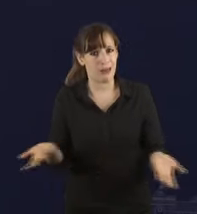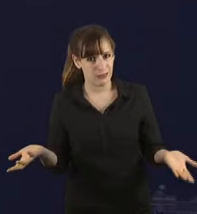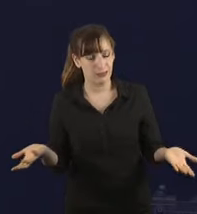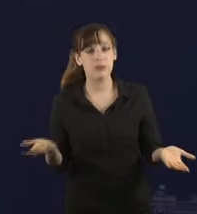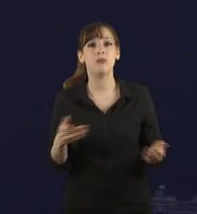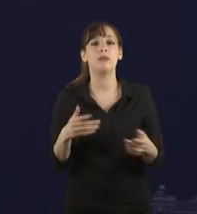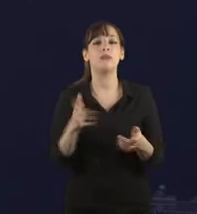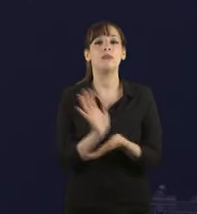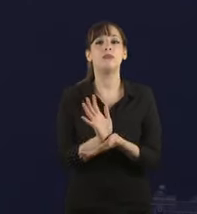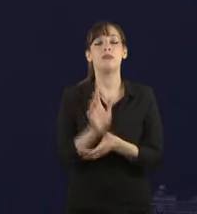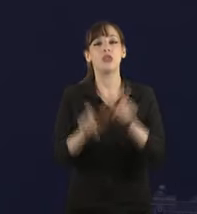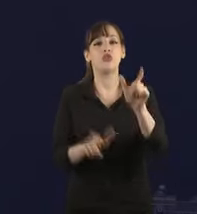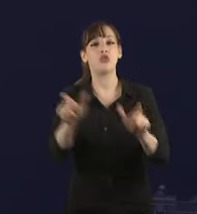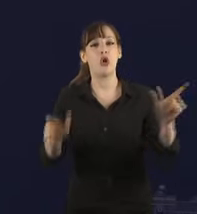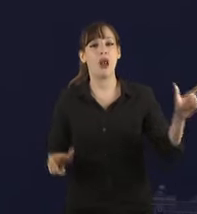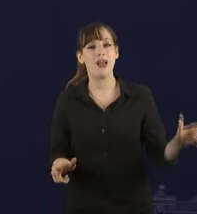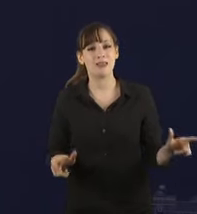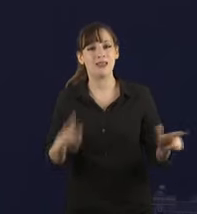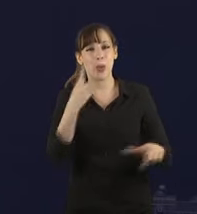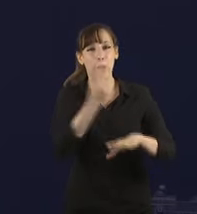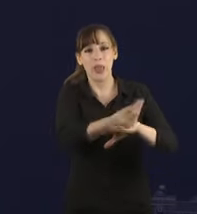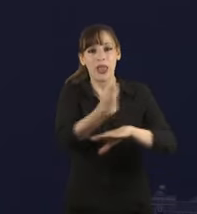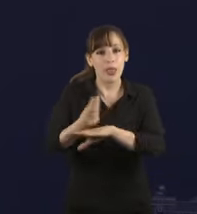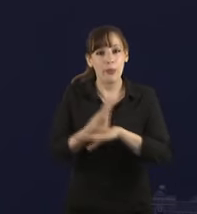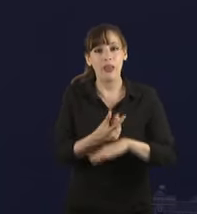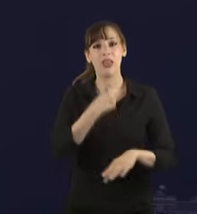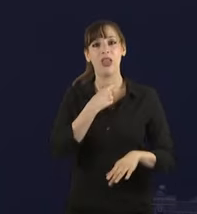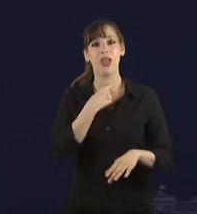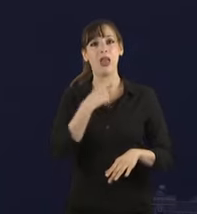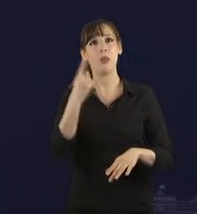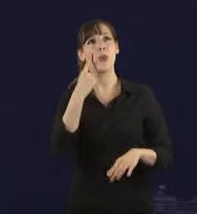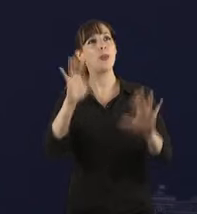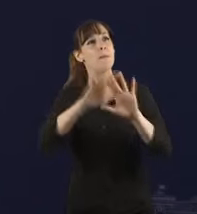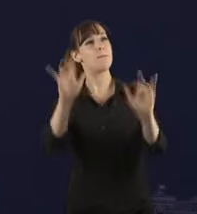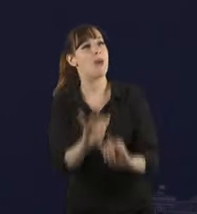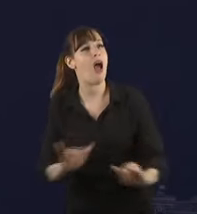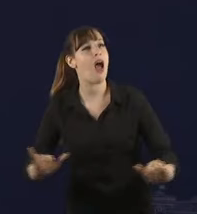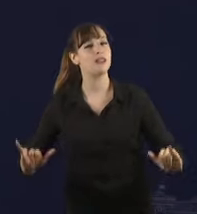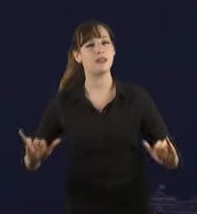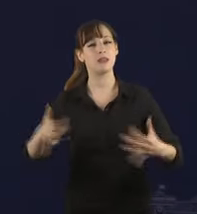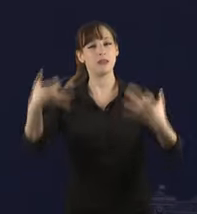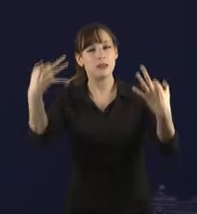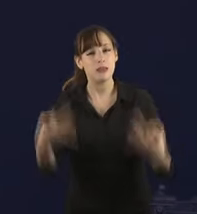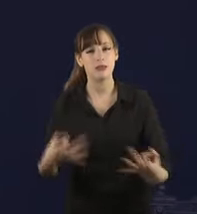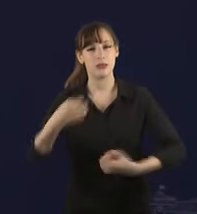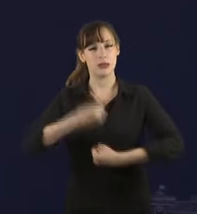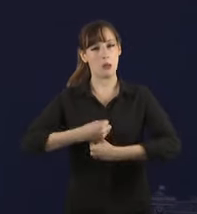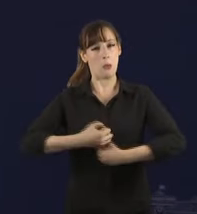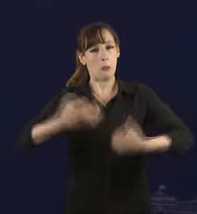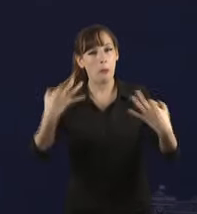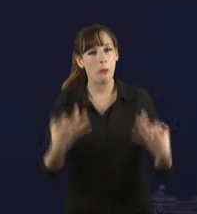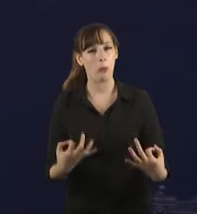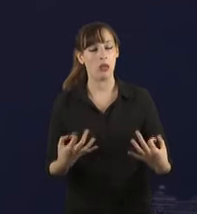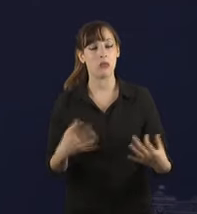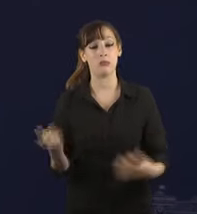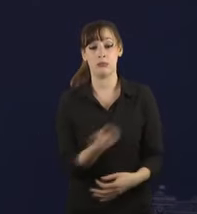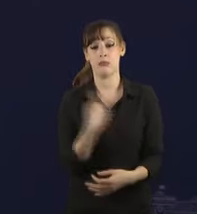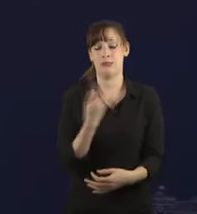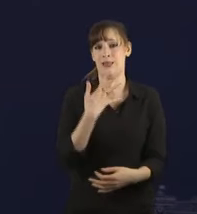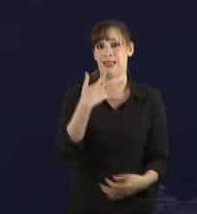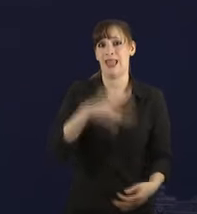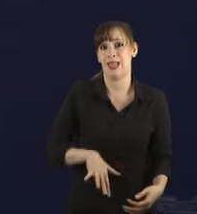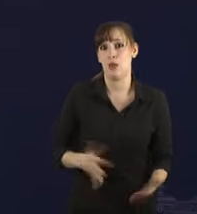ciudadanos quiere que es vivir en paz en un país donde se empiecen a hacer las cosas bien entendiendo todos que estamos en un